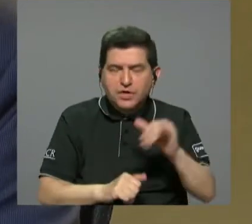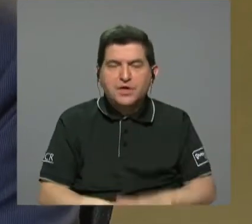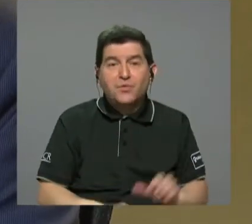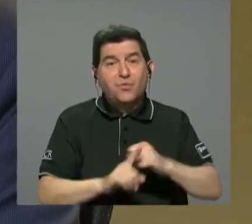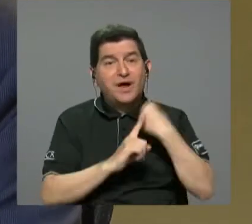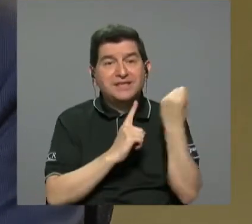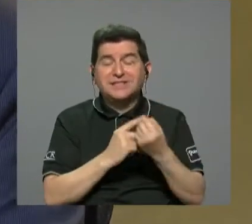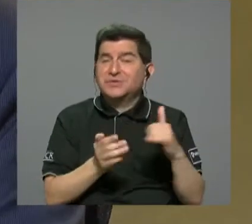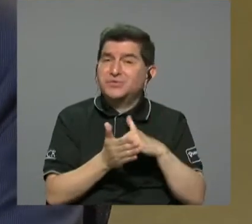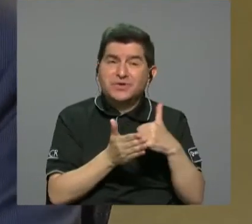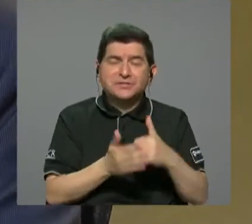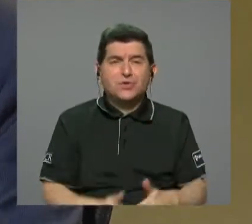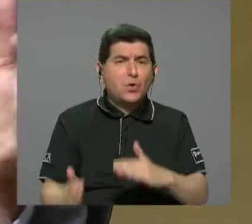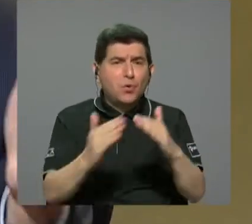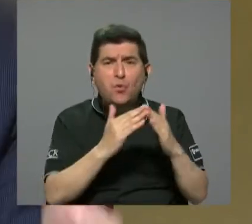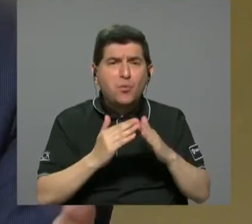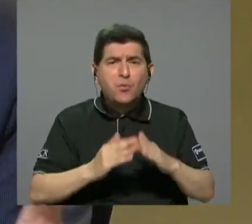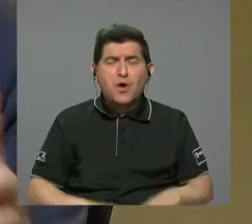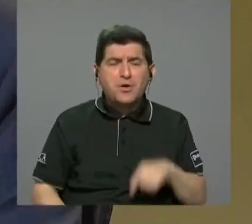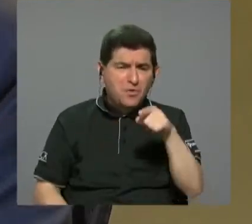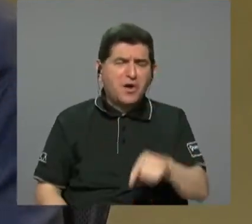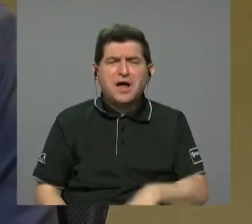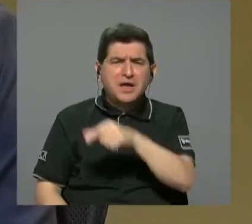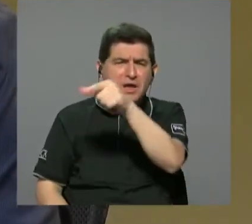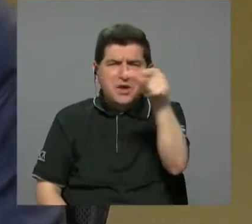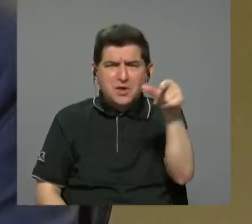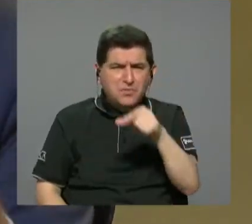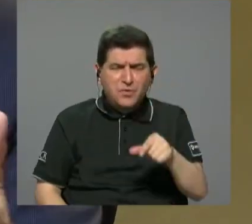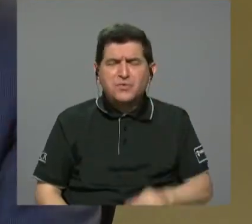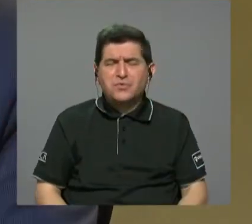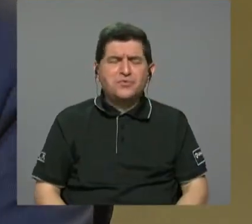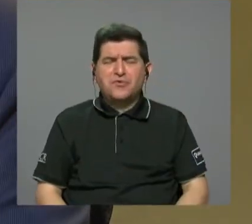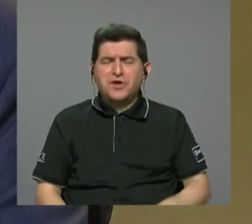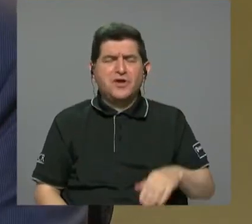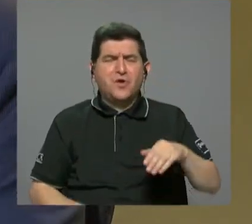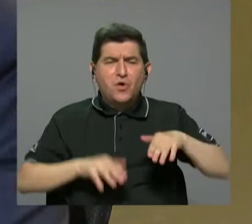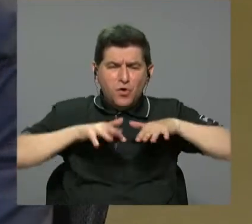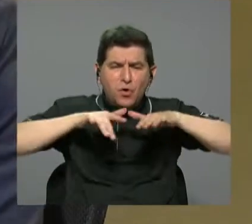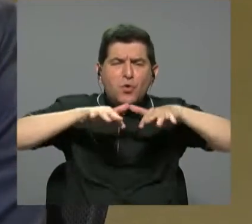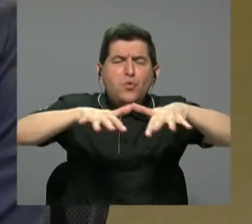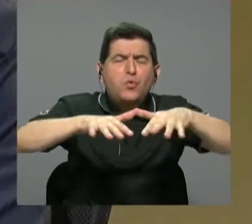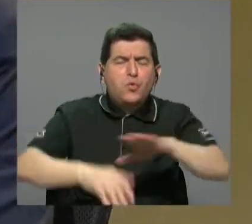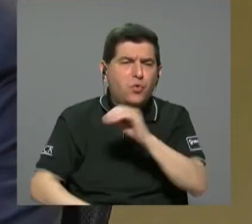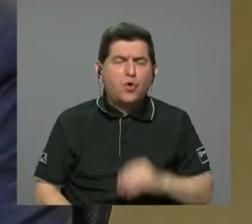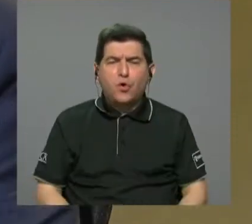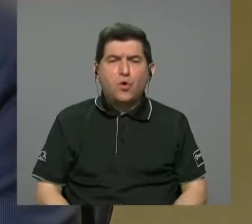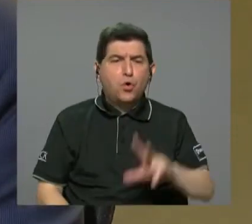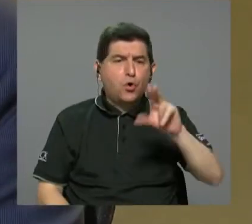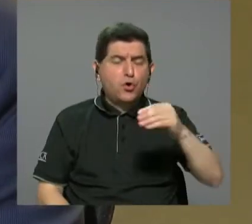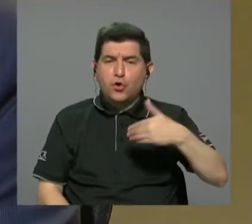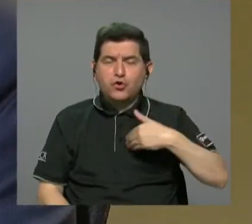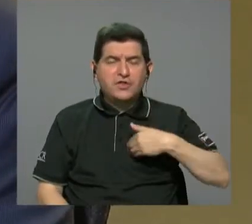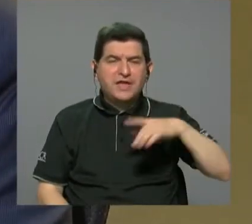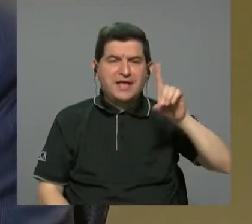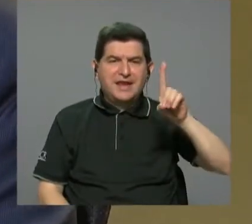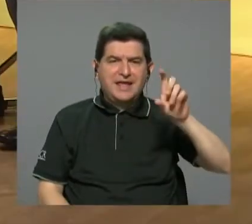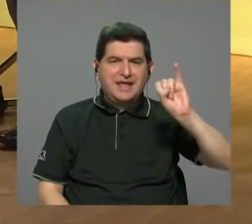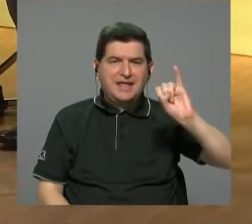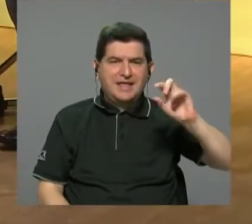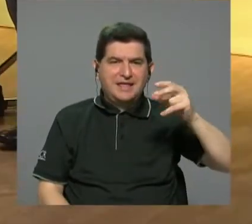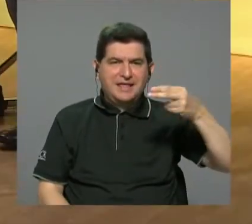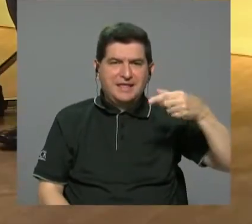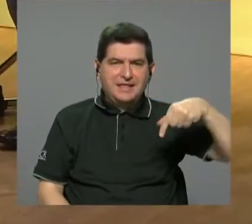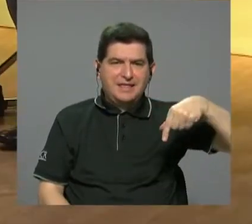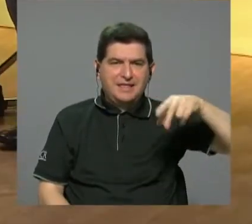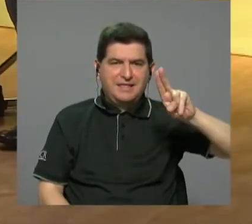vulnerabilidades que ya tenemos, ya un pueblo que se inunda porque hay un río, porque no hay un dique, porque si no se hace el dique va a seguir inundándose dentro de 2 o 3 años,